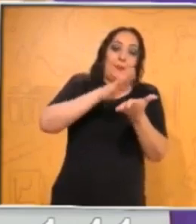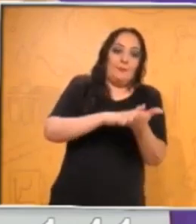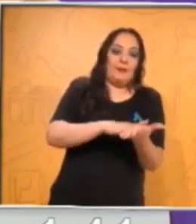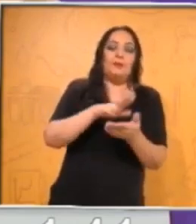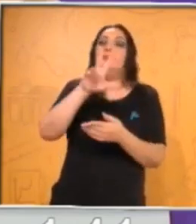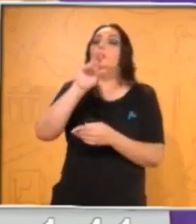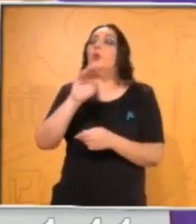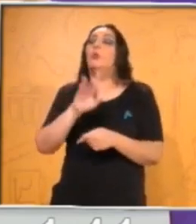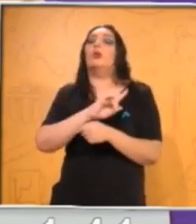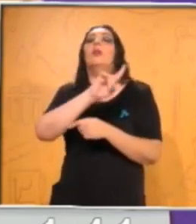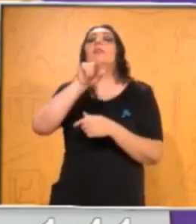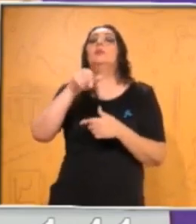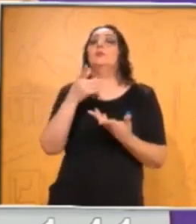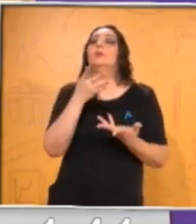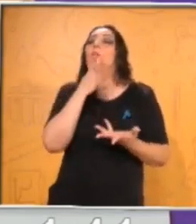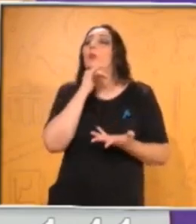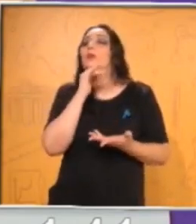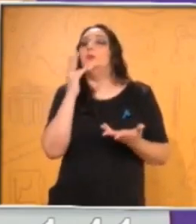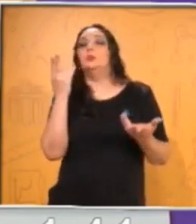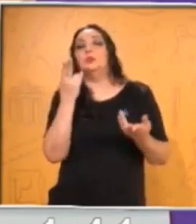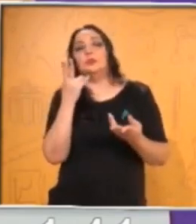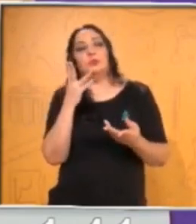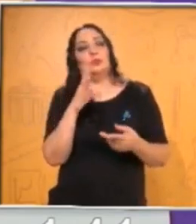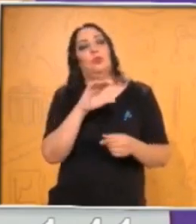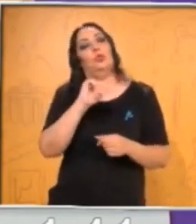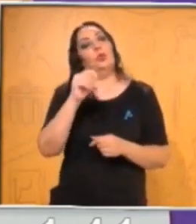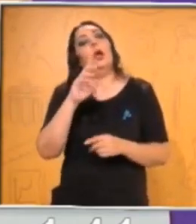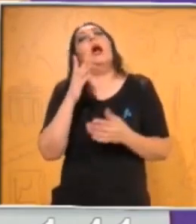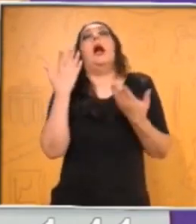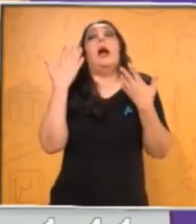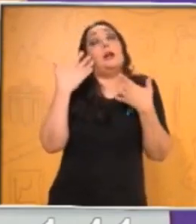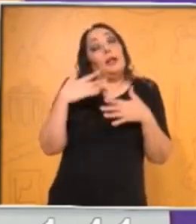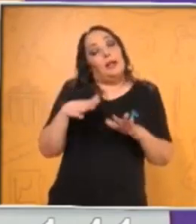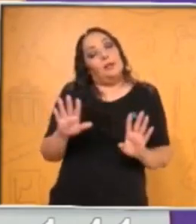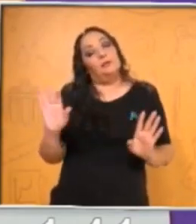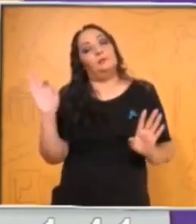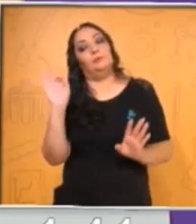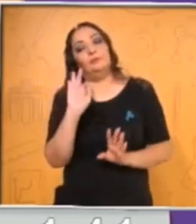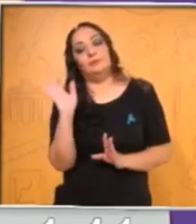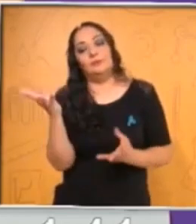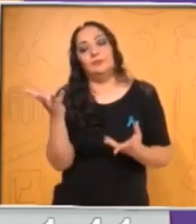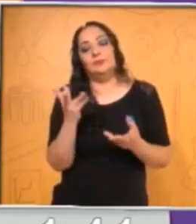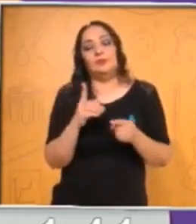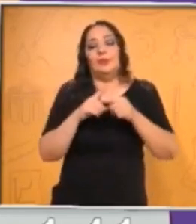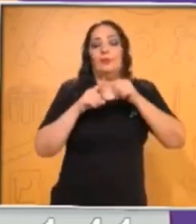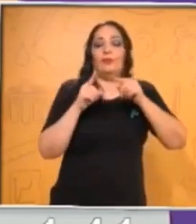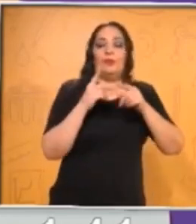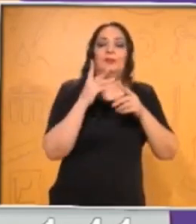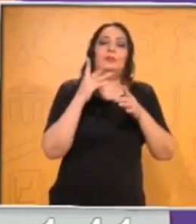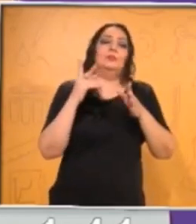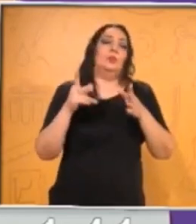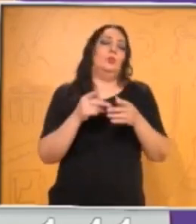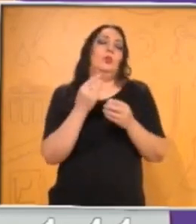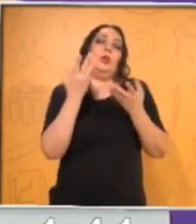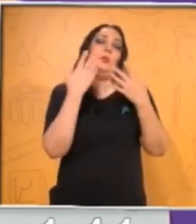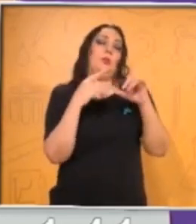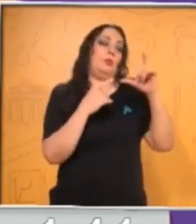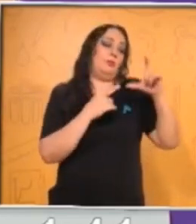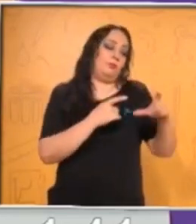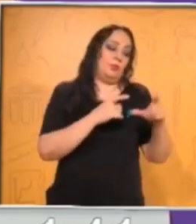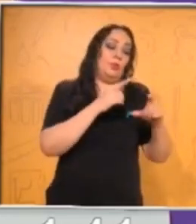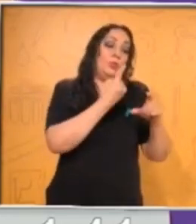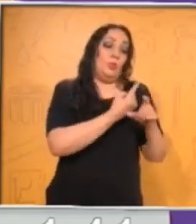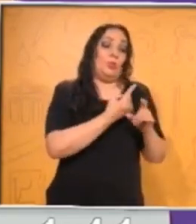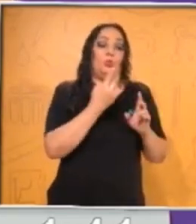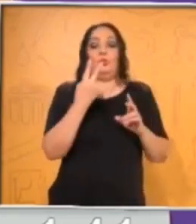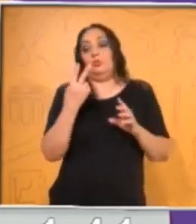porque pues si no, no lo vas a poder utilizar, a menos que haga muchos tangrams y pues lo puedas poner ahí, no sé, a lo mejor el gatito formado y le pones